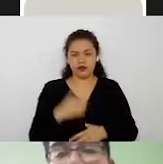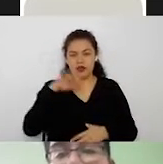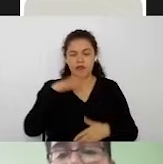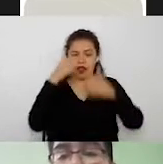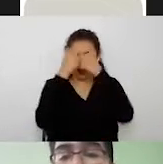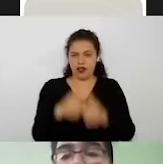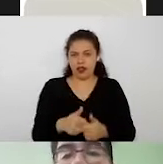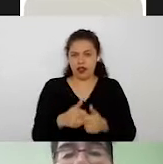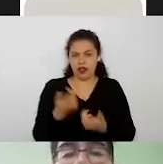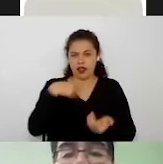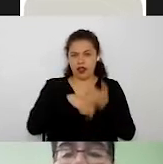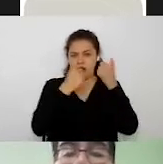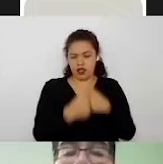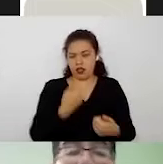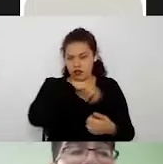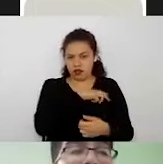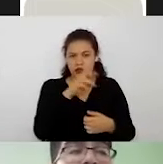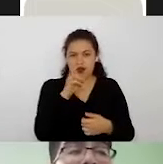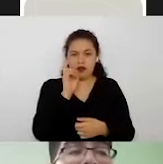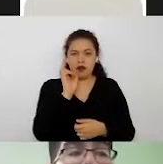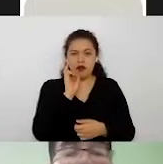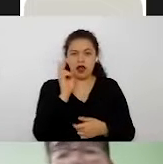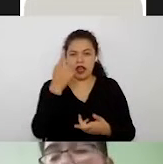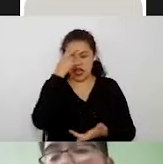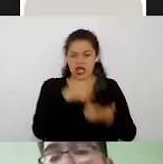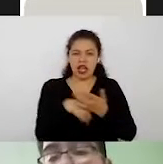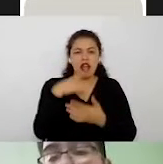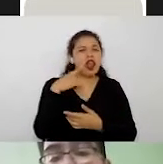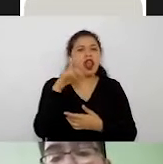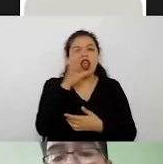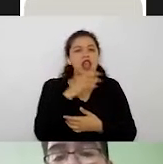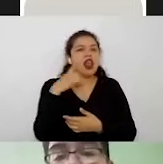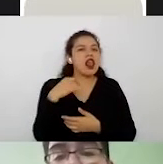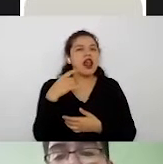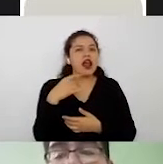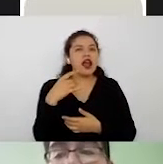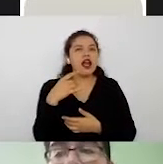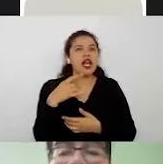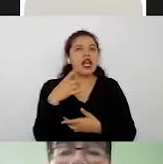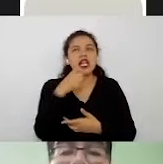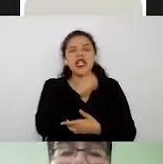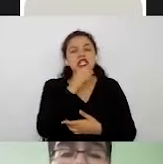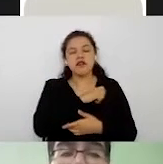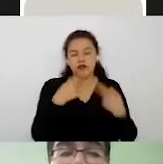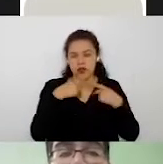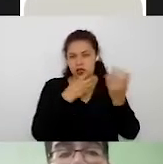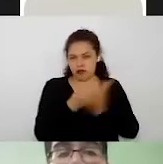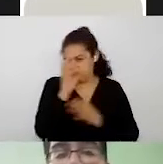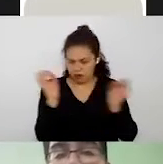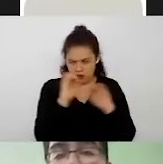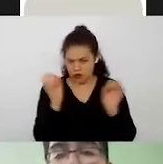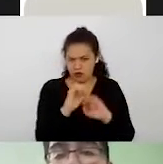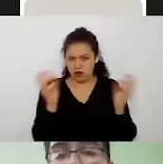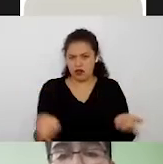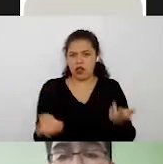y empezamos a creer el rumor de que se quedó adentro esa persona, de que no salió Y hay mucha gente que de plano la